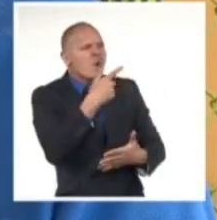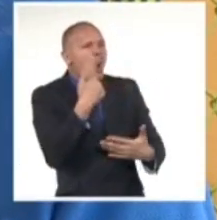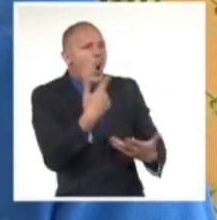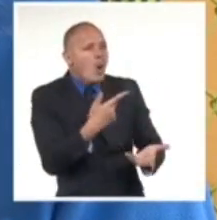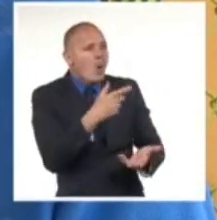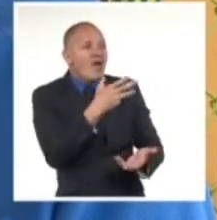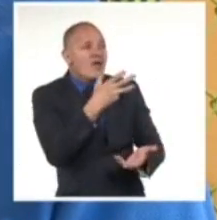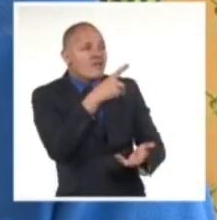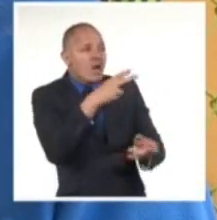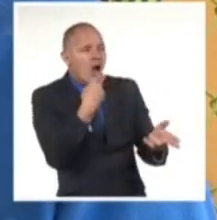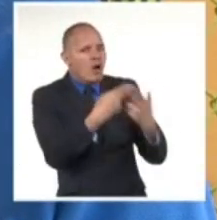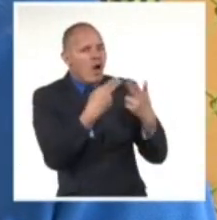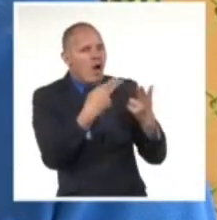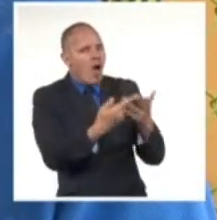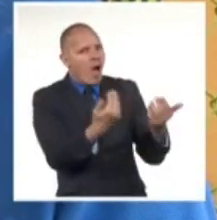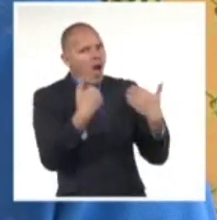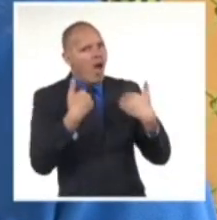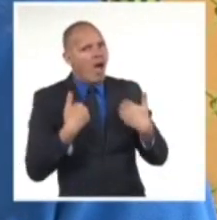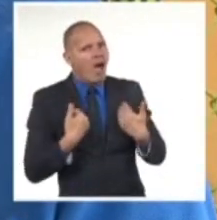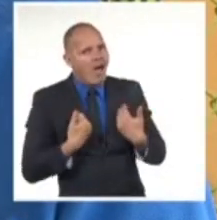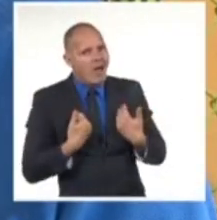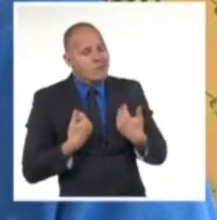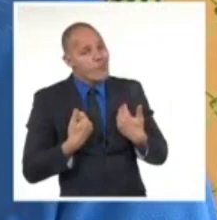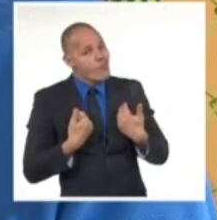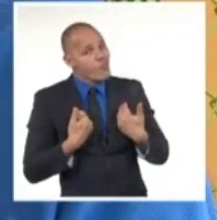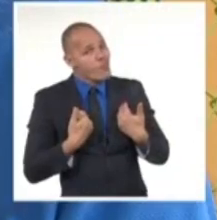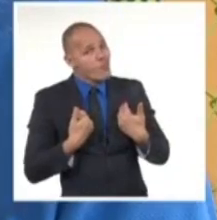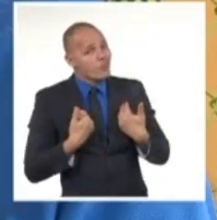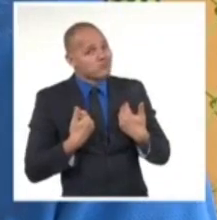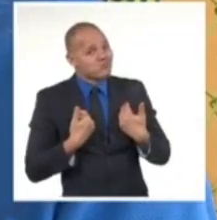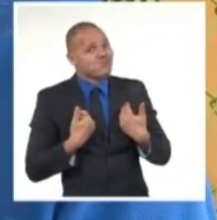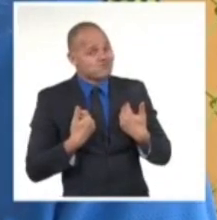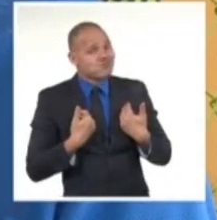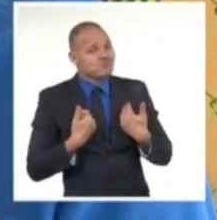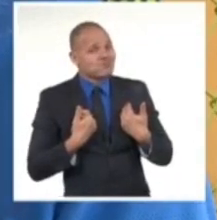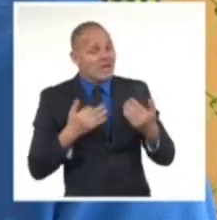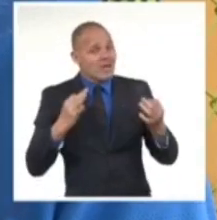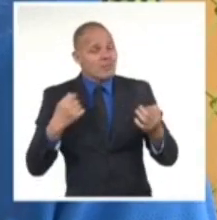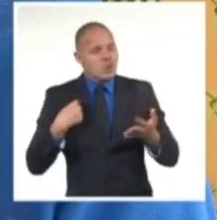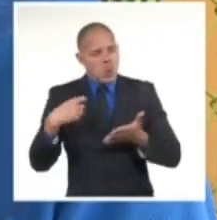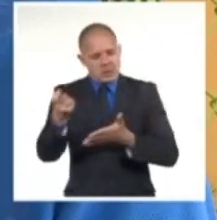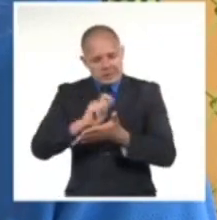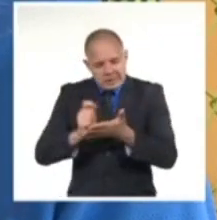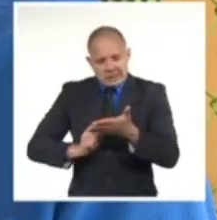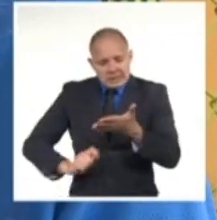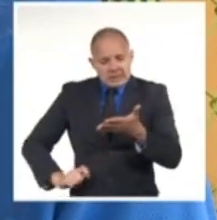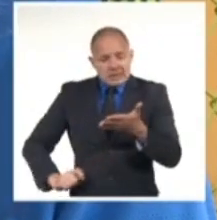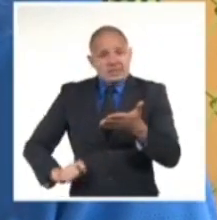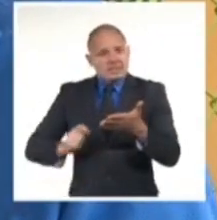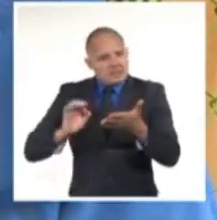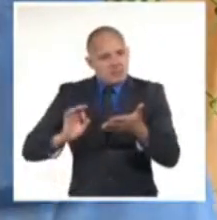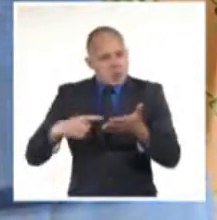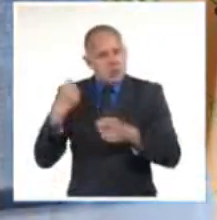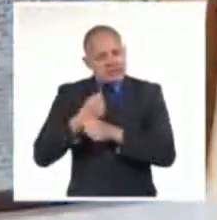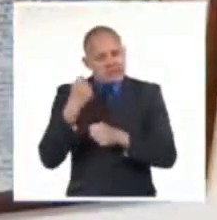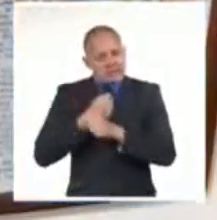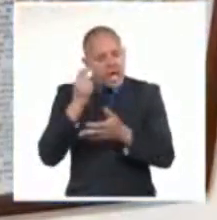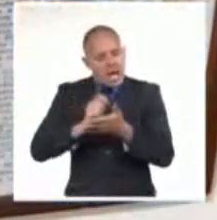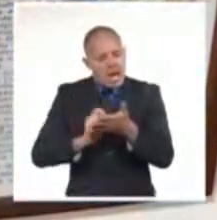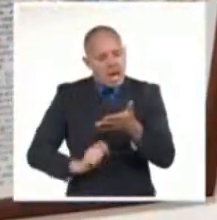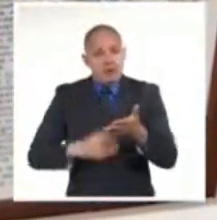depositó toda su fe en mí para que hiciera ese himno del 26 de julio.